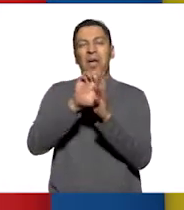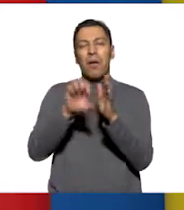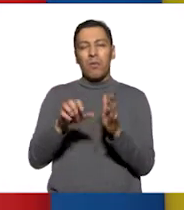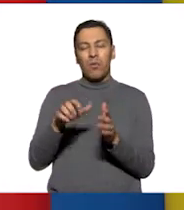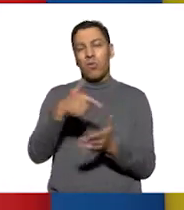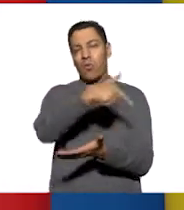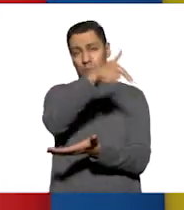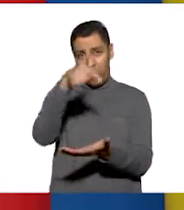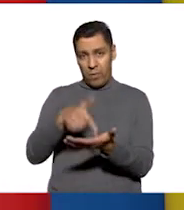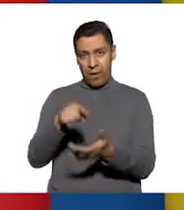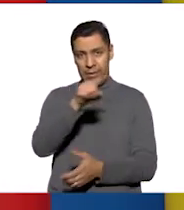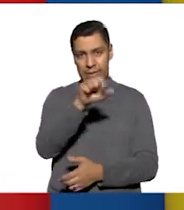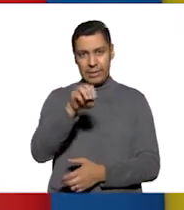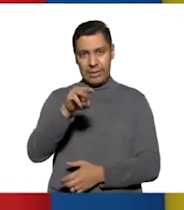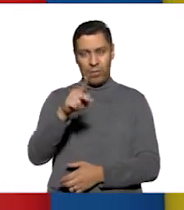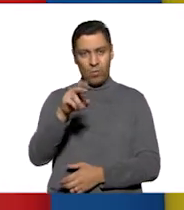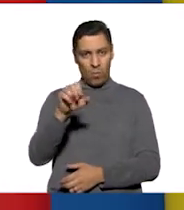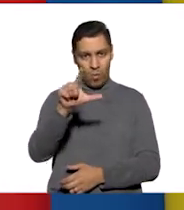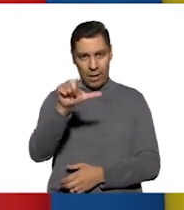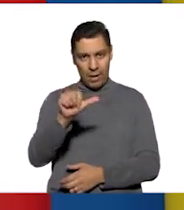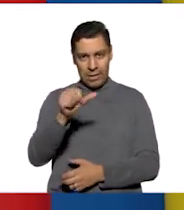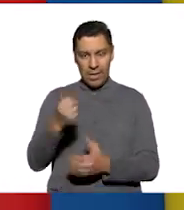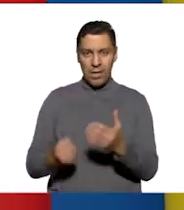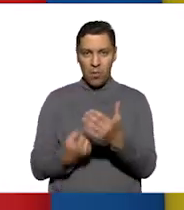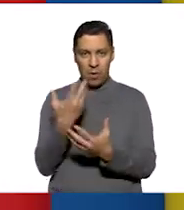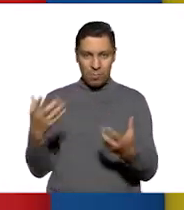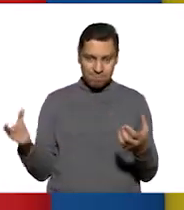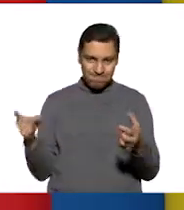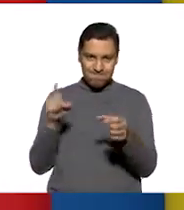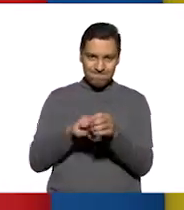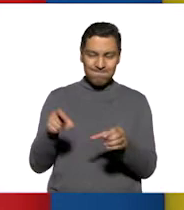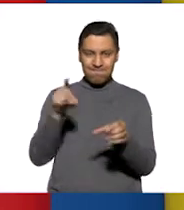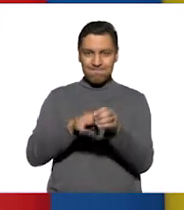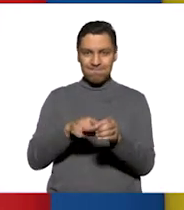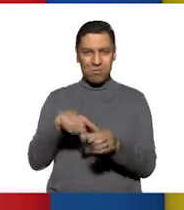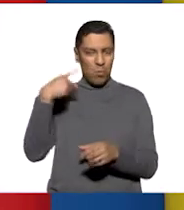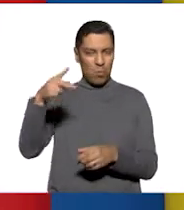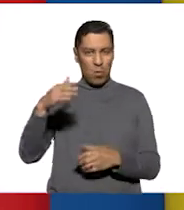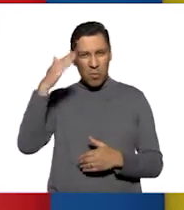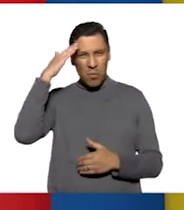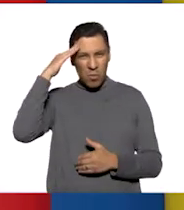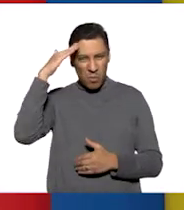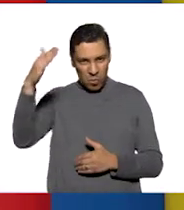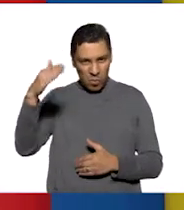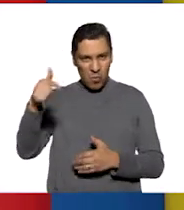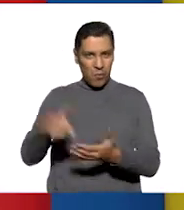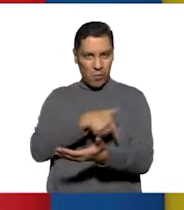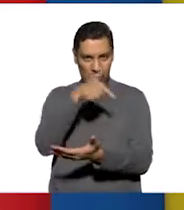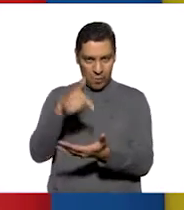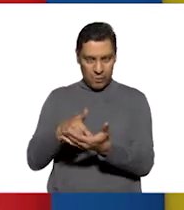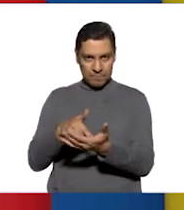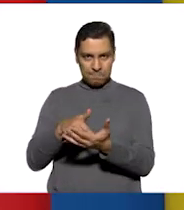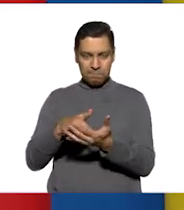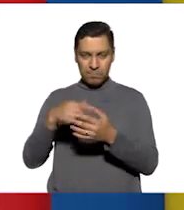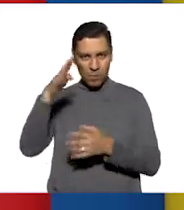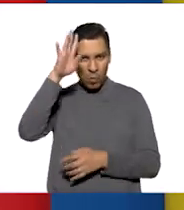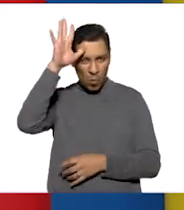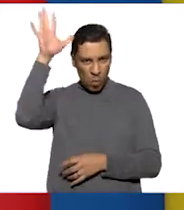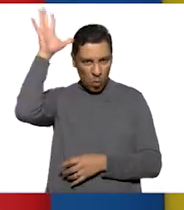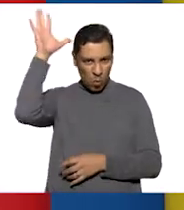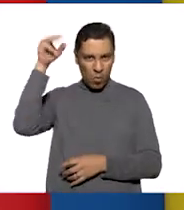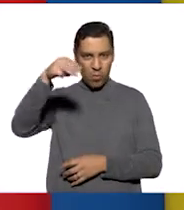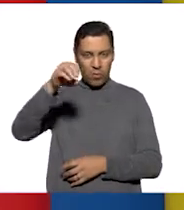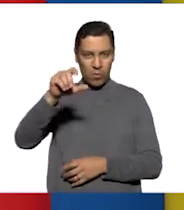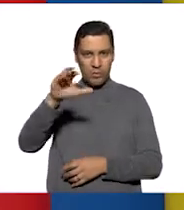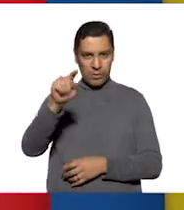Cortés realizó una alianza militar con el cacique del lugar. Por su parte, Moctezuma, quien era el gobernante del Imperio Mexica